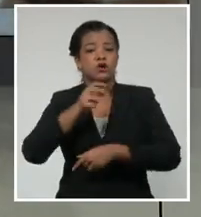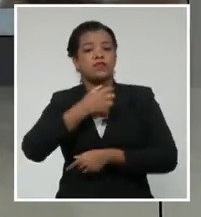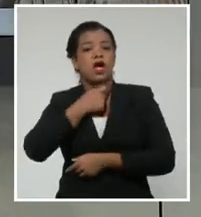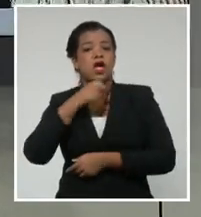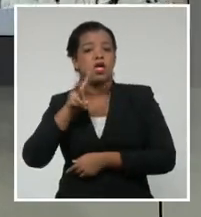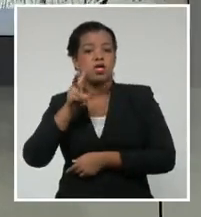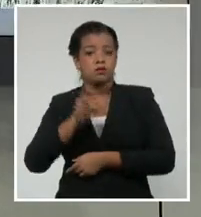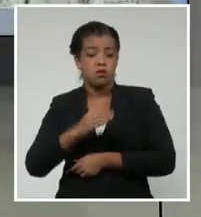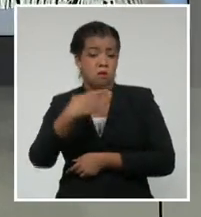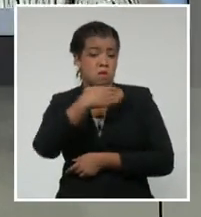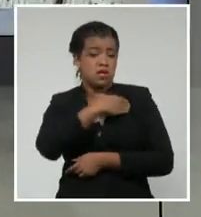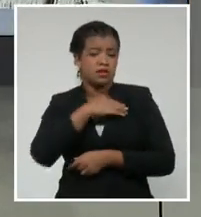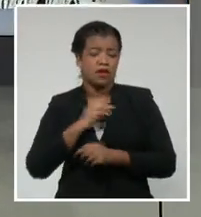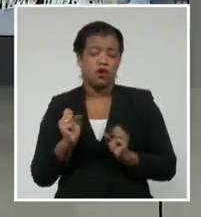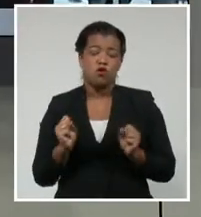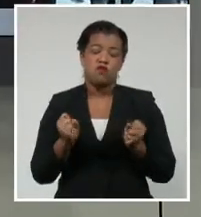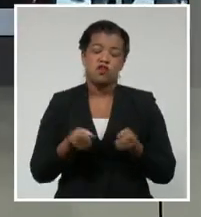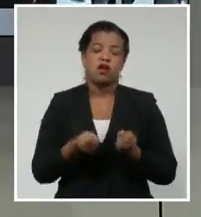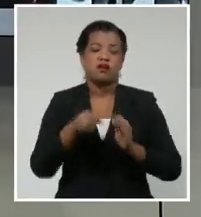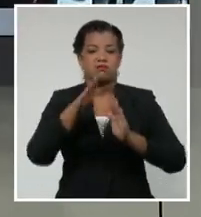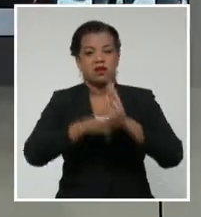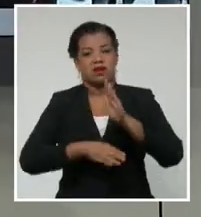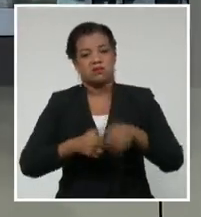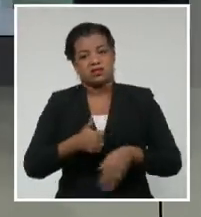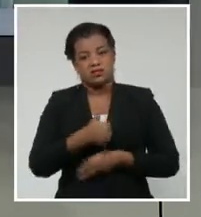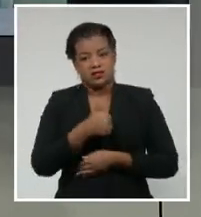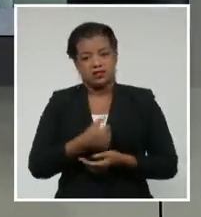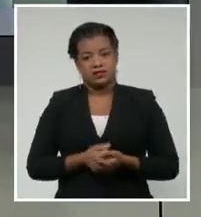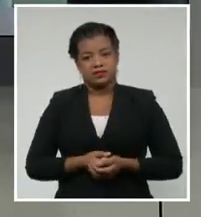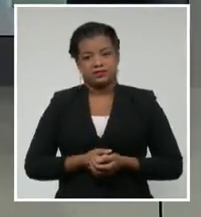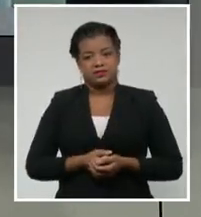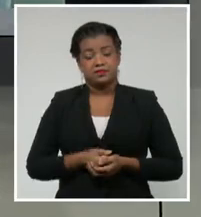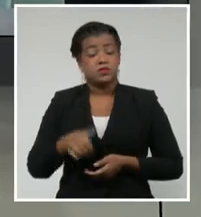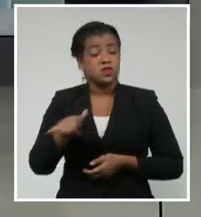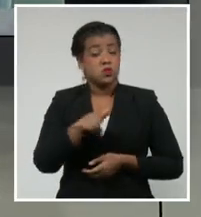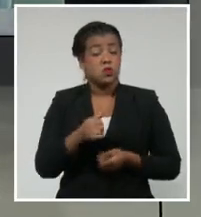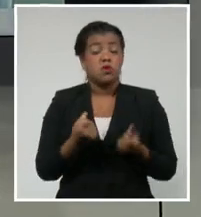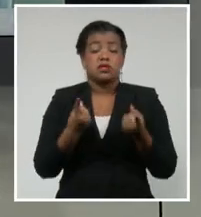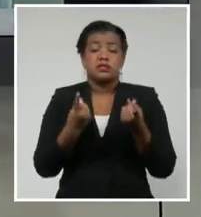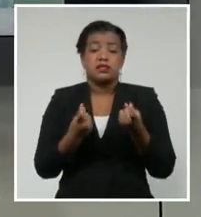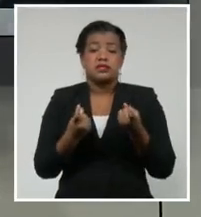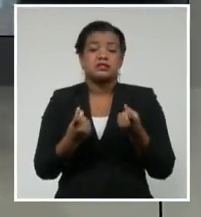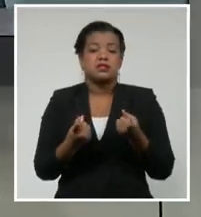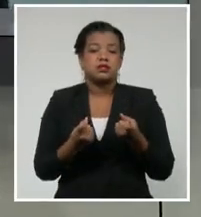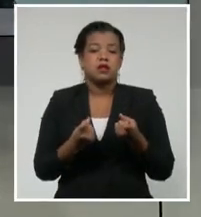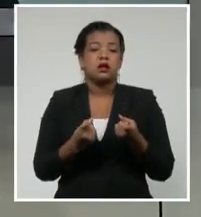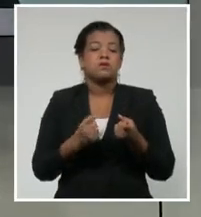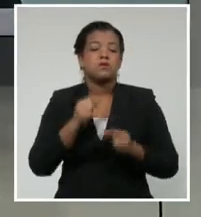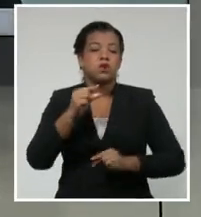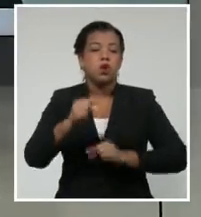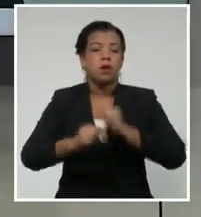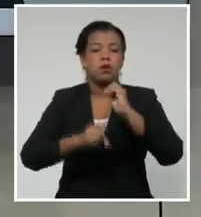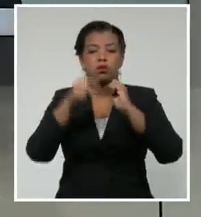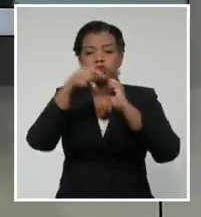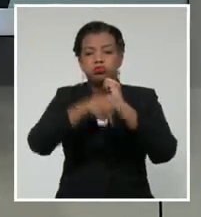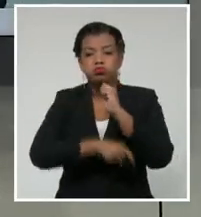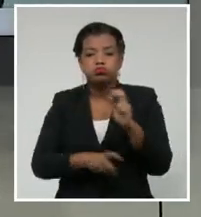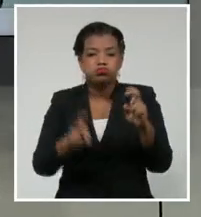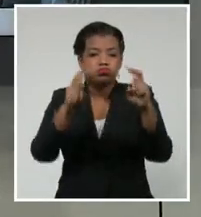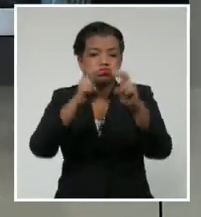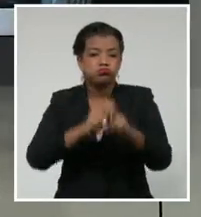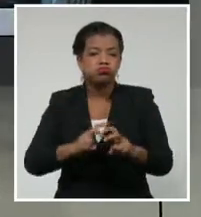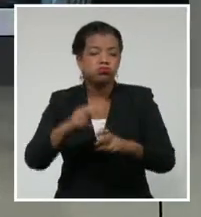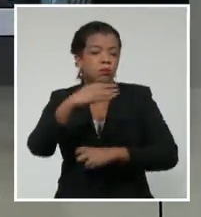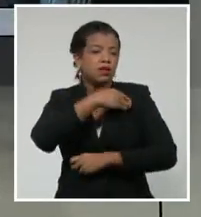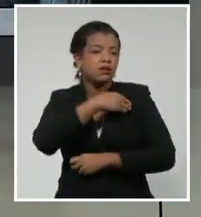obligaron a la renuncia del presidente de ahí que sea necesario una revisión profunda de los altos cargos militares y su